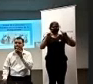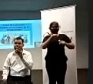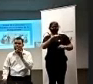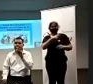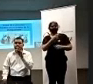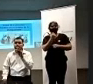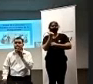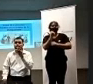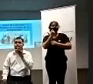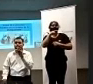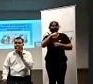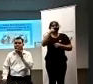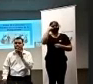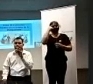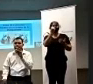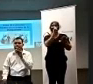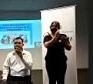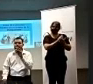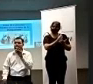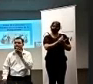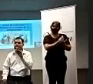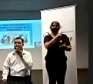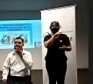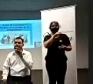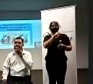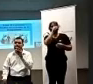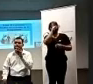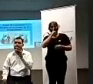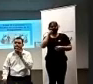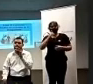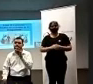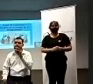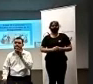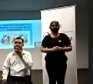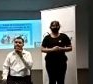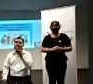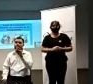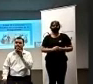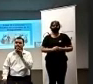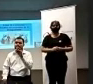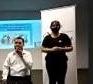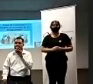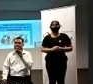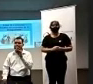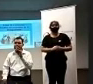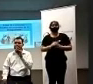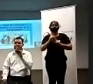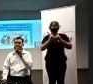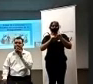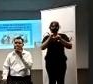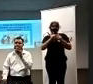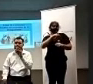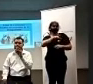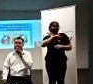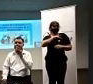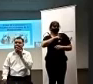ONG, sino de todas las personas con discapacidad, de las personas con discapacidad que son independientes, de las personas con discapacidad que trabajan, que